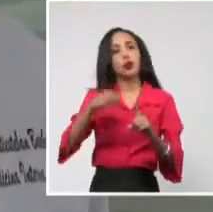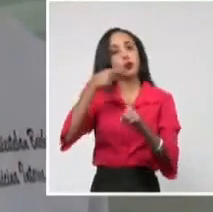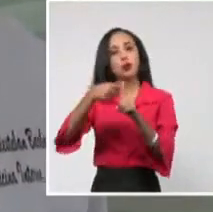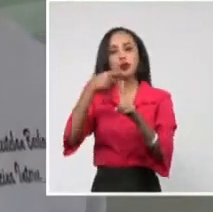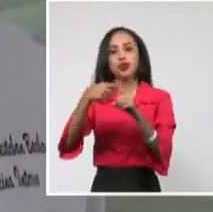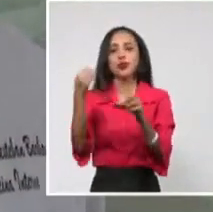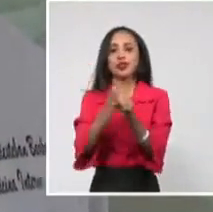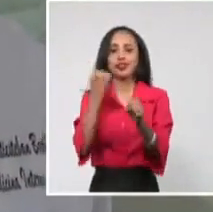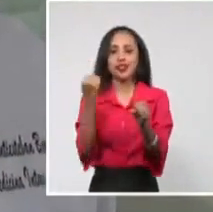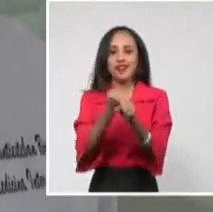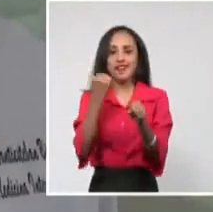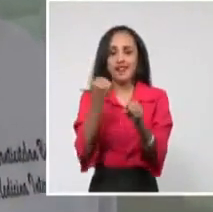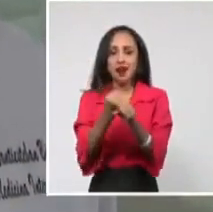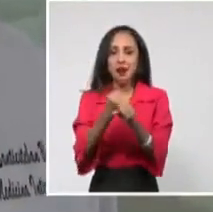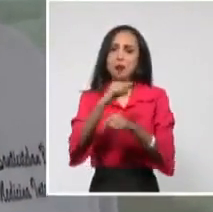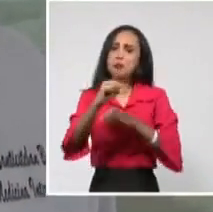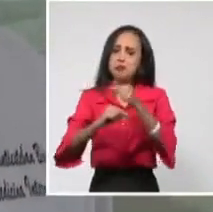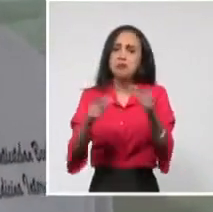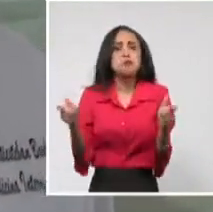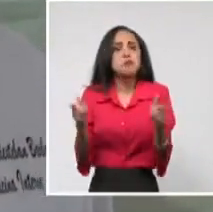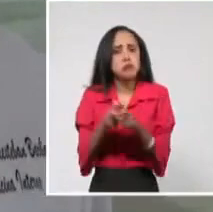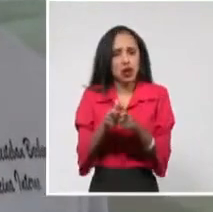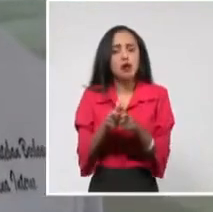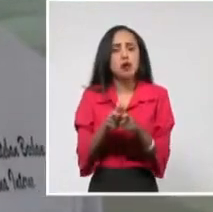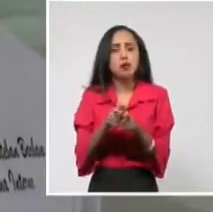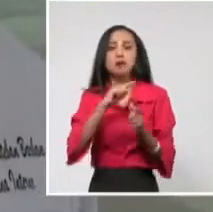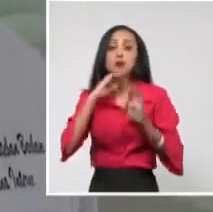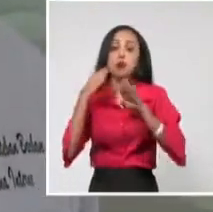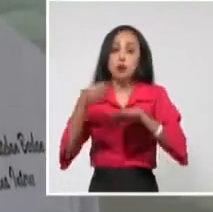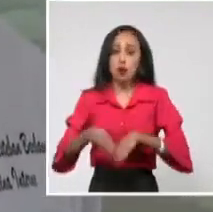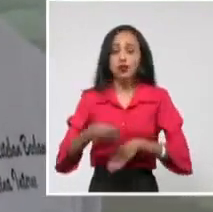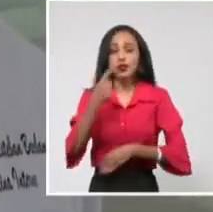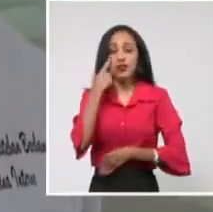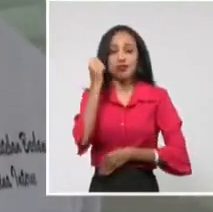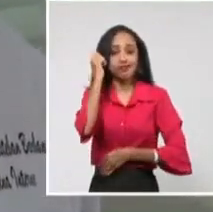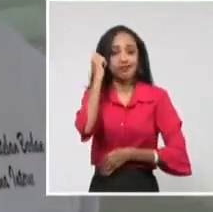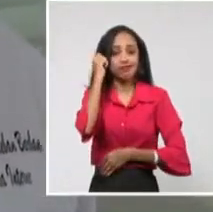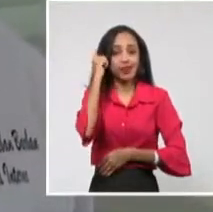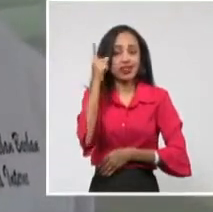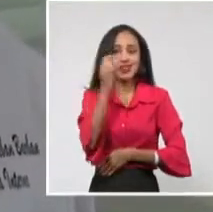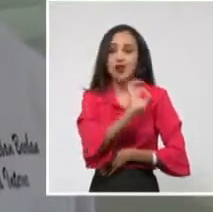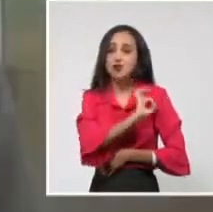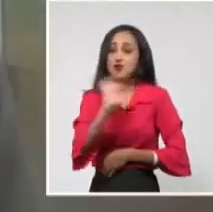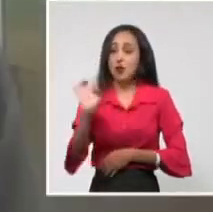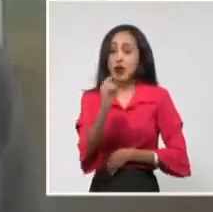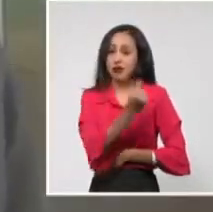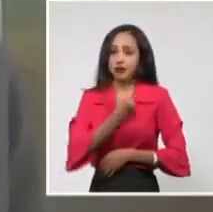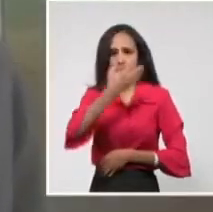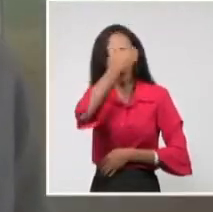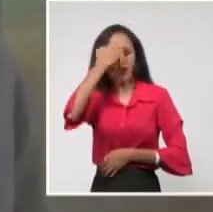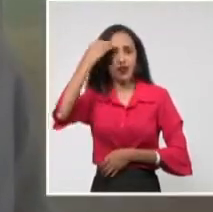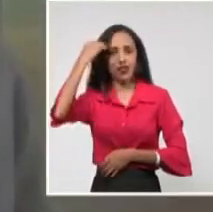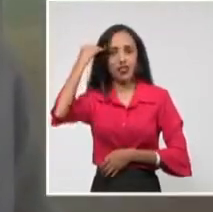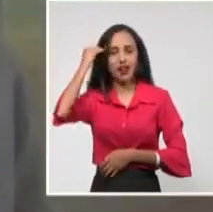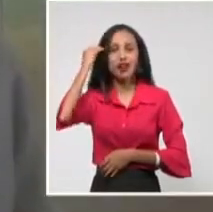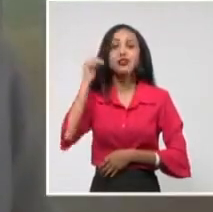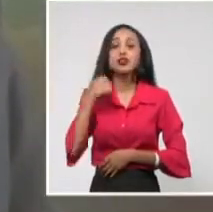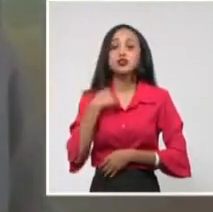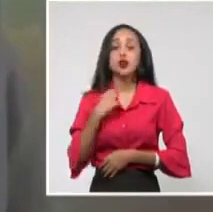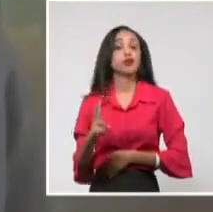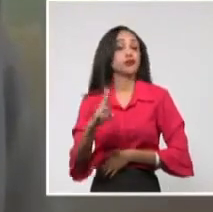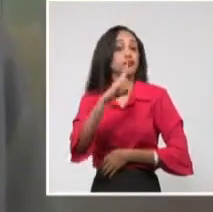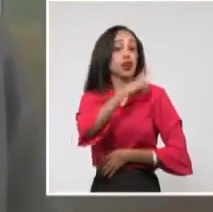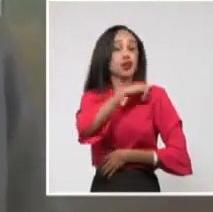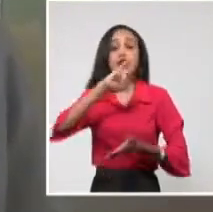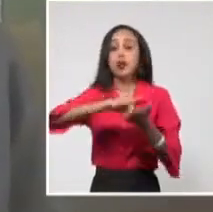índice de letalidad disminuyó ostensiblemente. Y bueno, fue una experiencia realmente que jamás vamos a olvidar. Me encargué de la dirección del proyecto